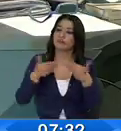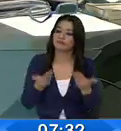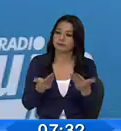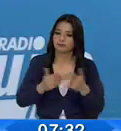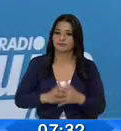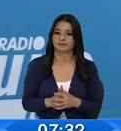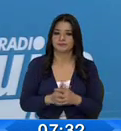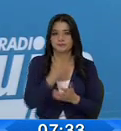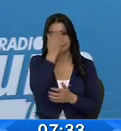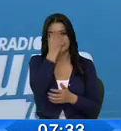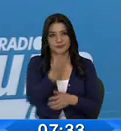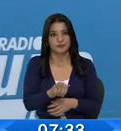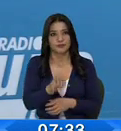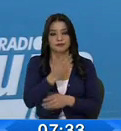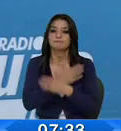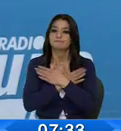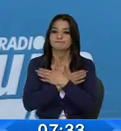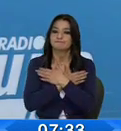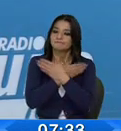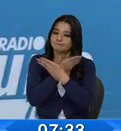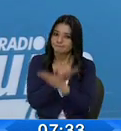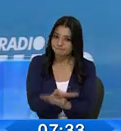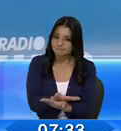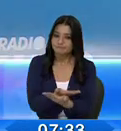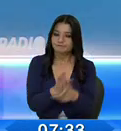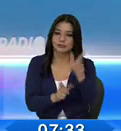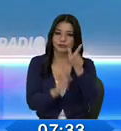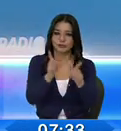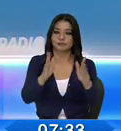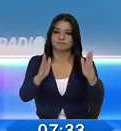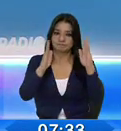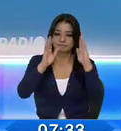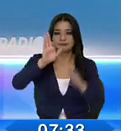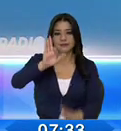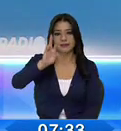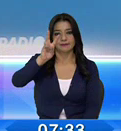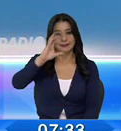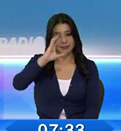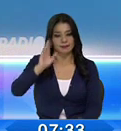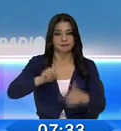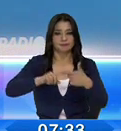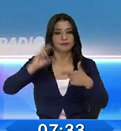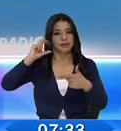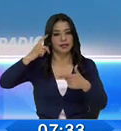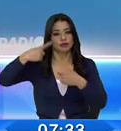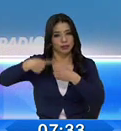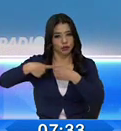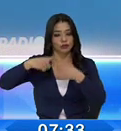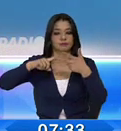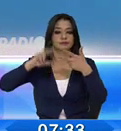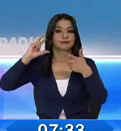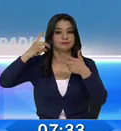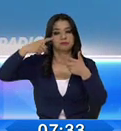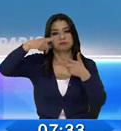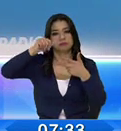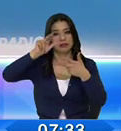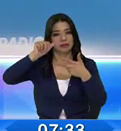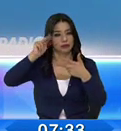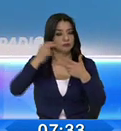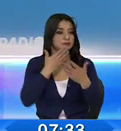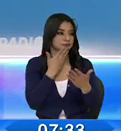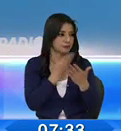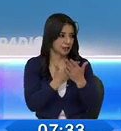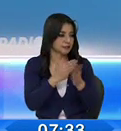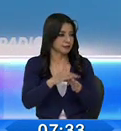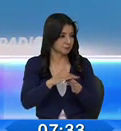en muy cuantos días un saludo cordial a toda la distinguida audiencia de televisión tro de radio quito del radio platino y muchas gracias por este espacio